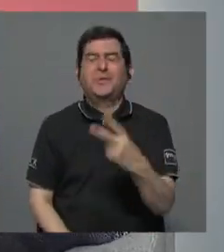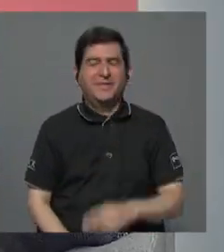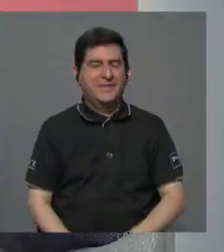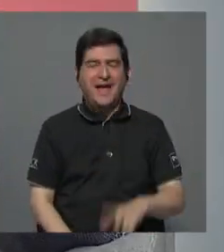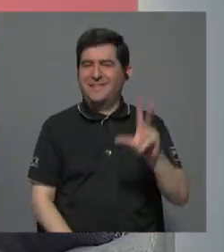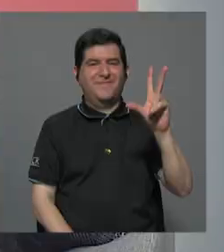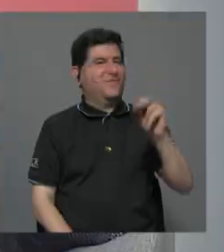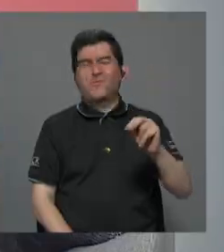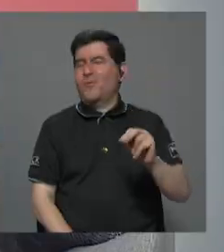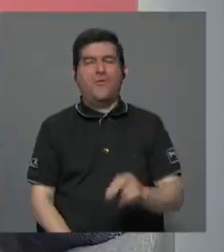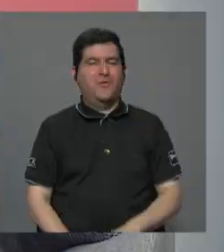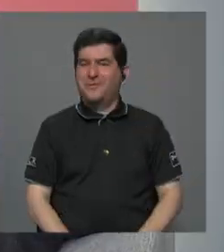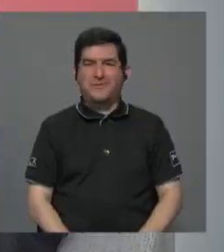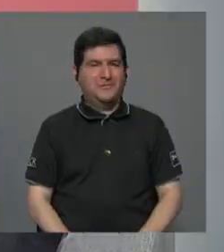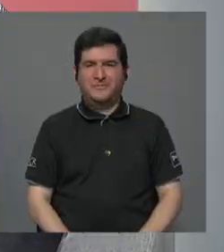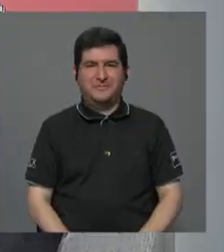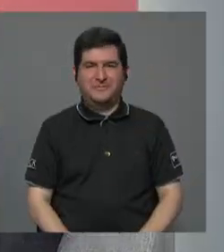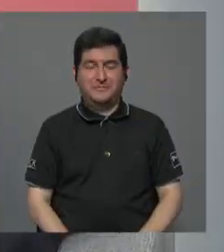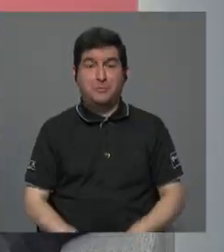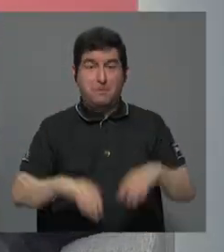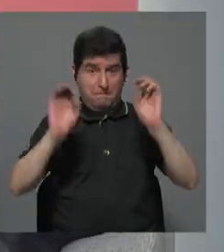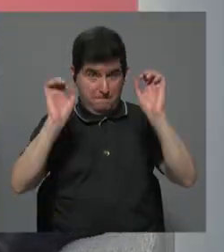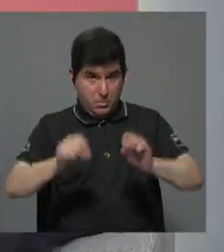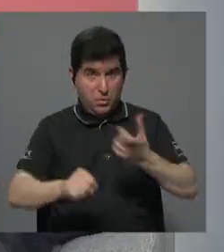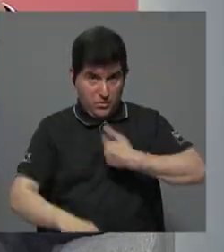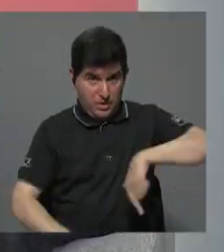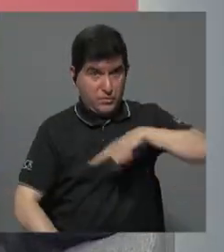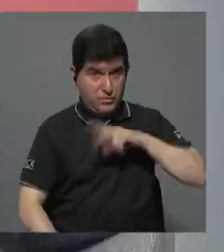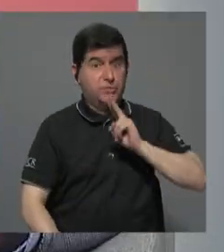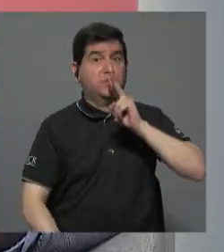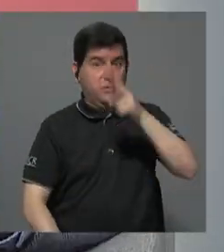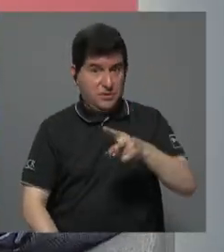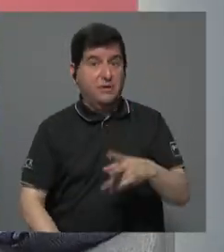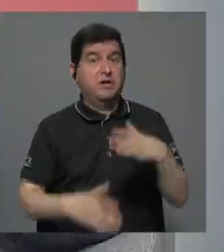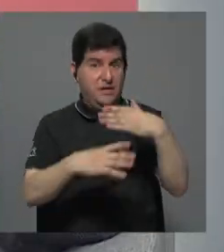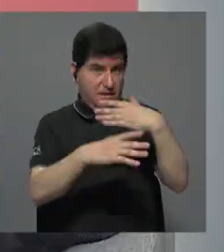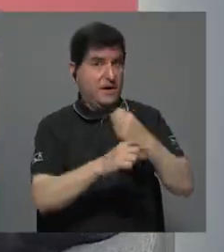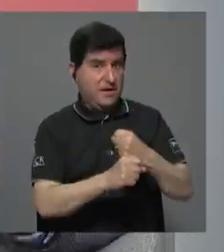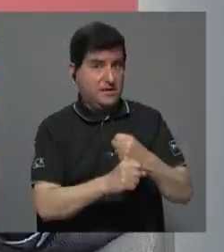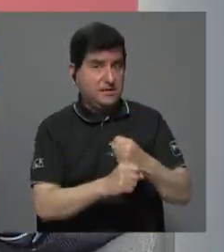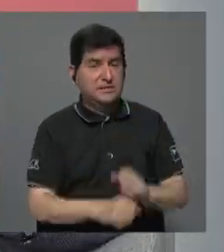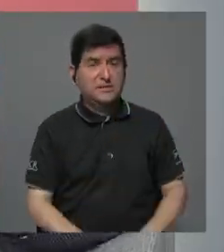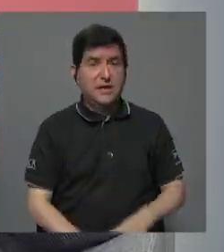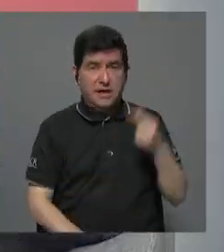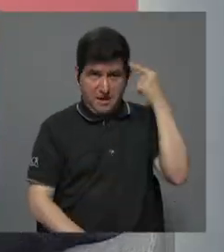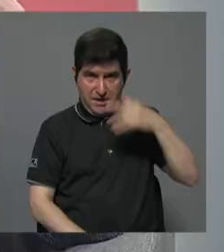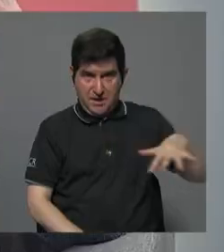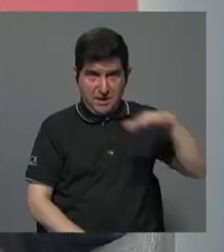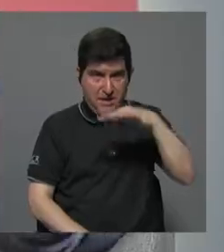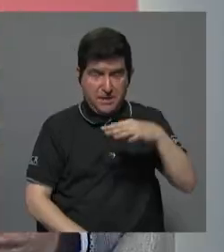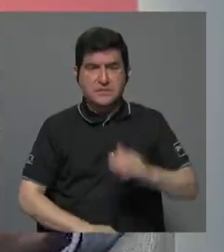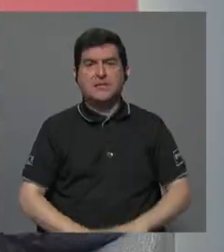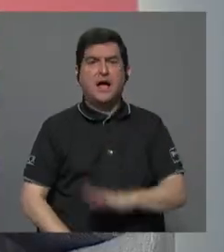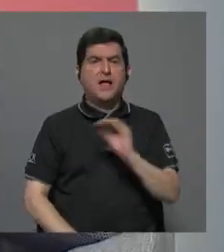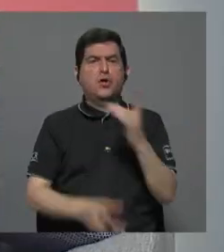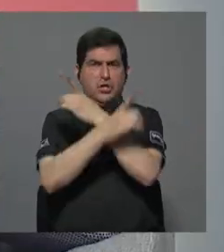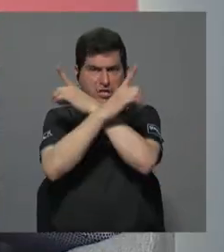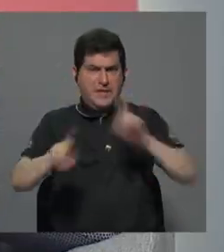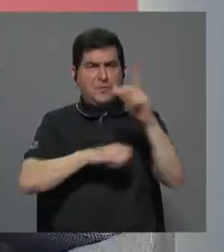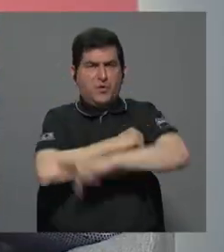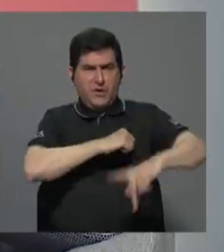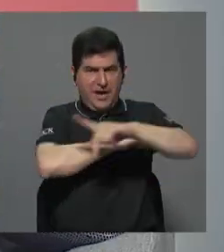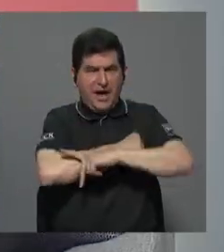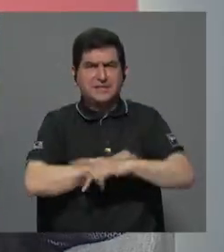no es voluntario aquí es que para poder verdaderamente hacer estado y para poder hacer democracia en este